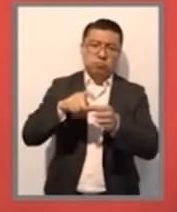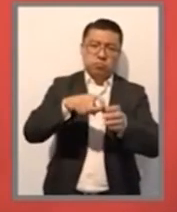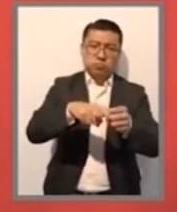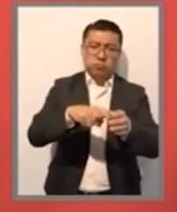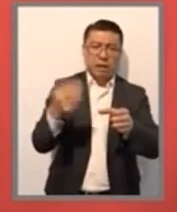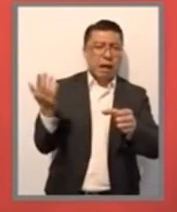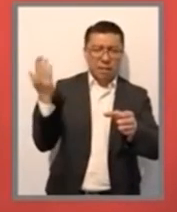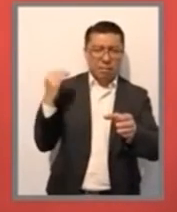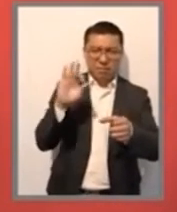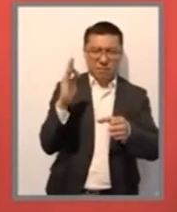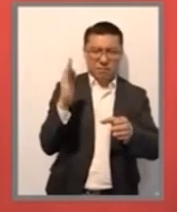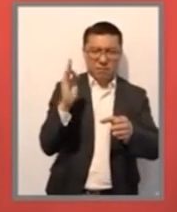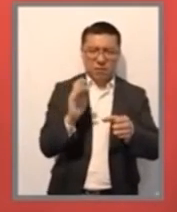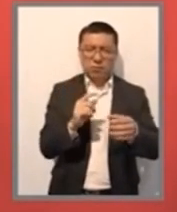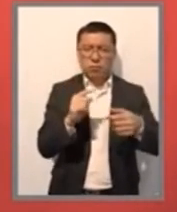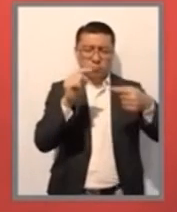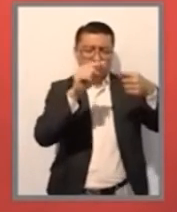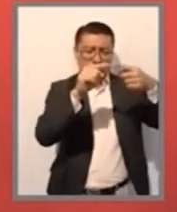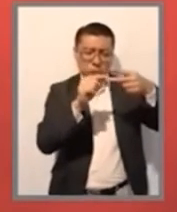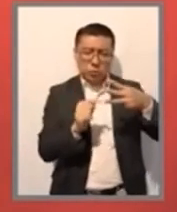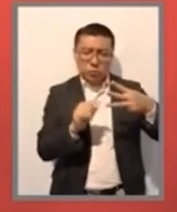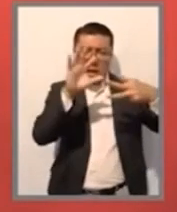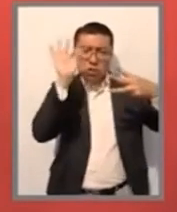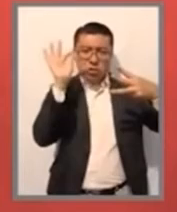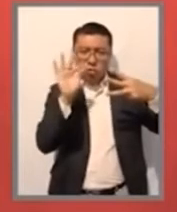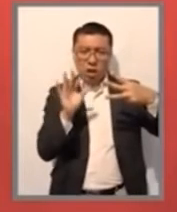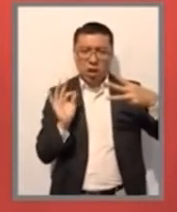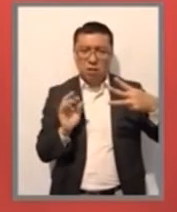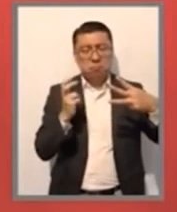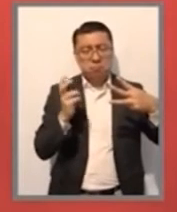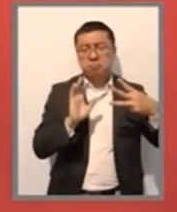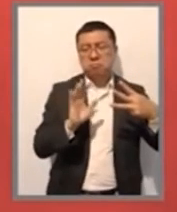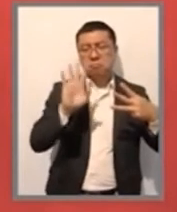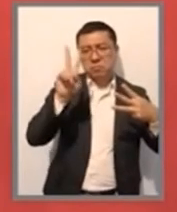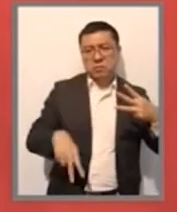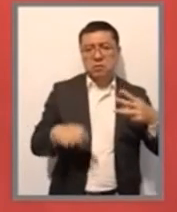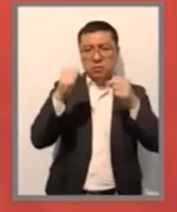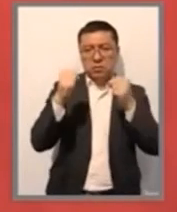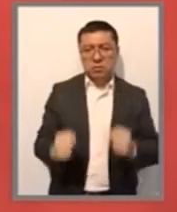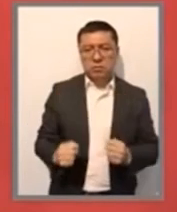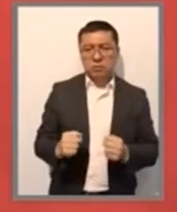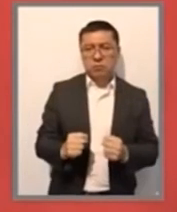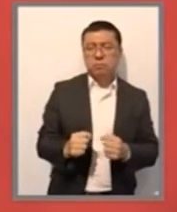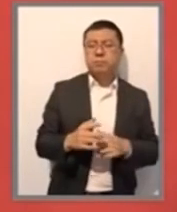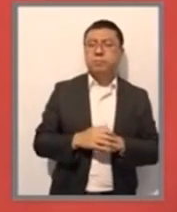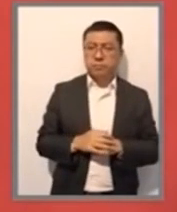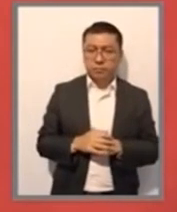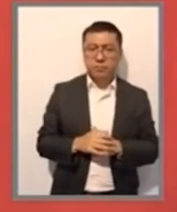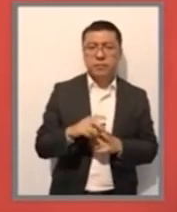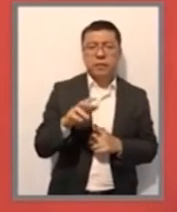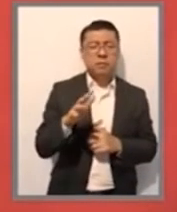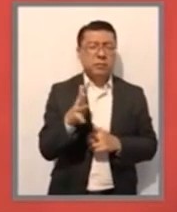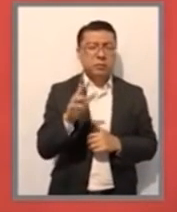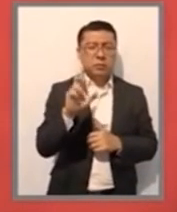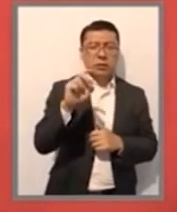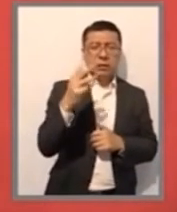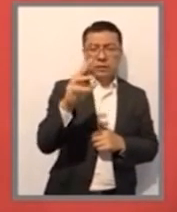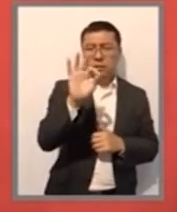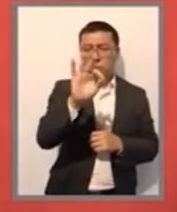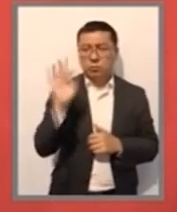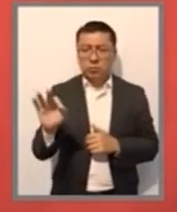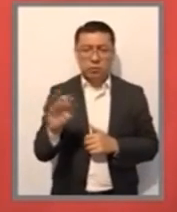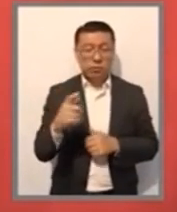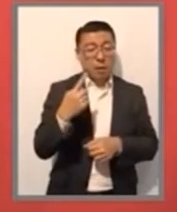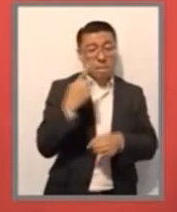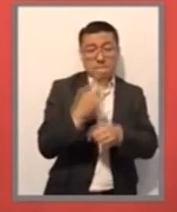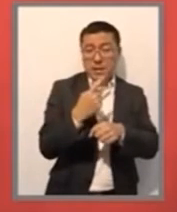de admisión, y hasta un 93% de probabilidad de quedar en la primera opción.